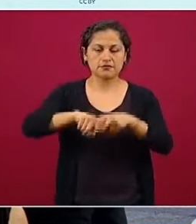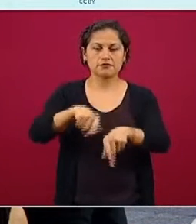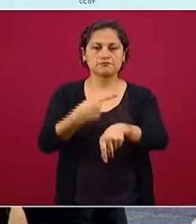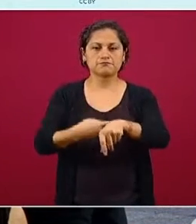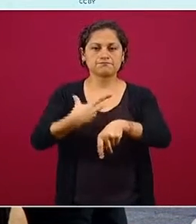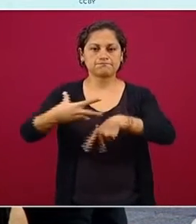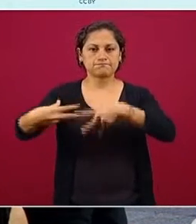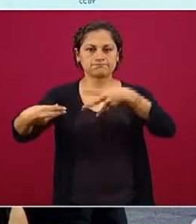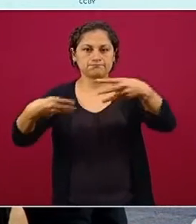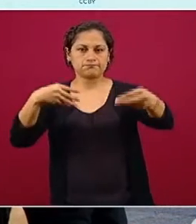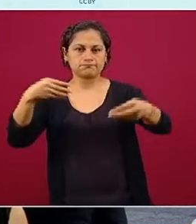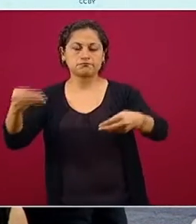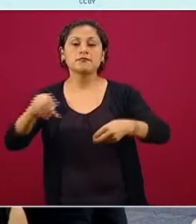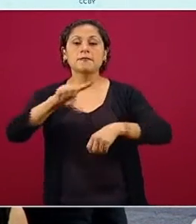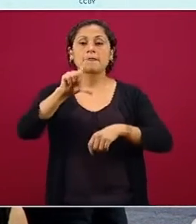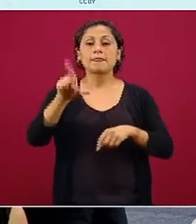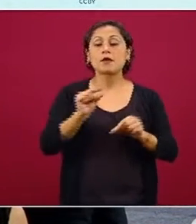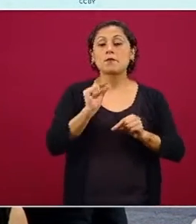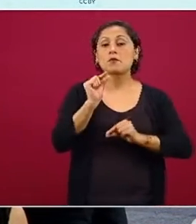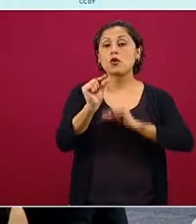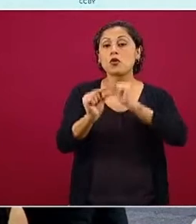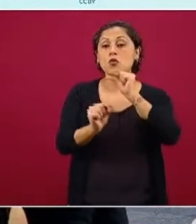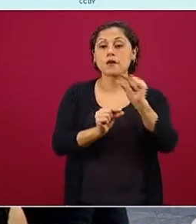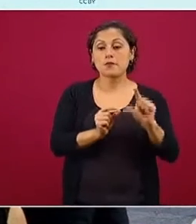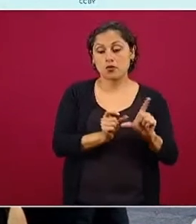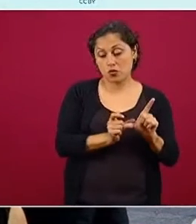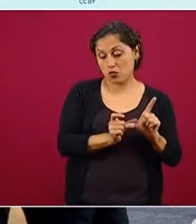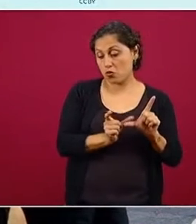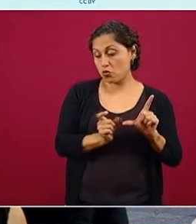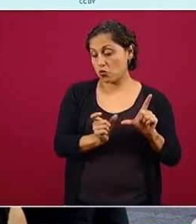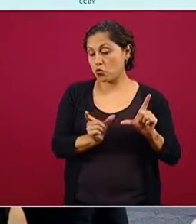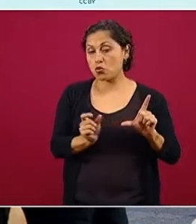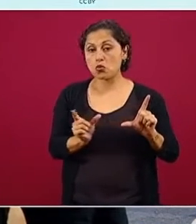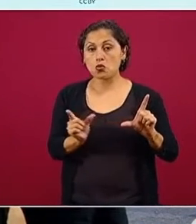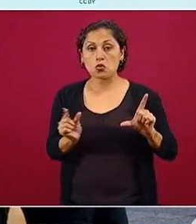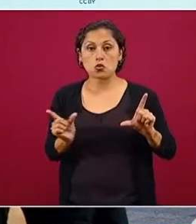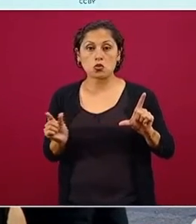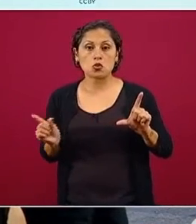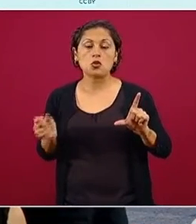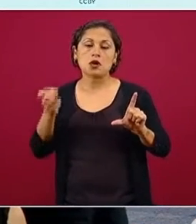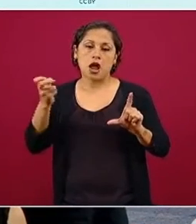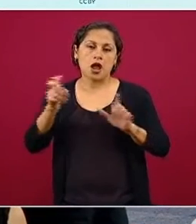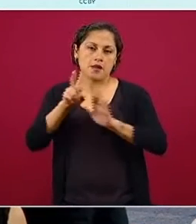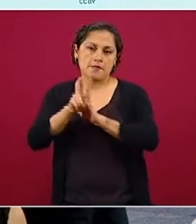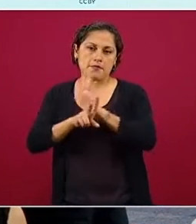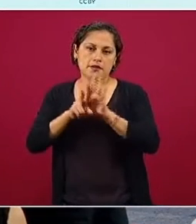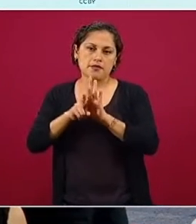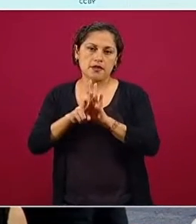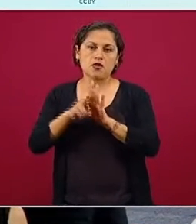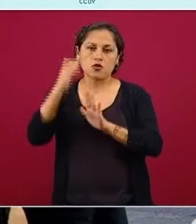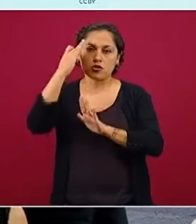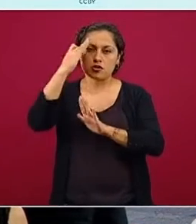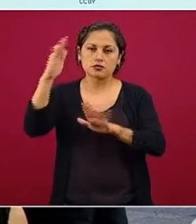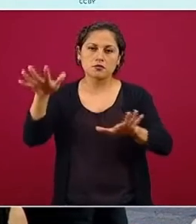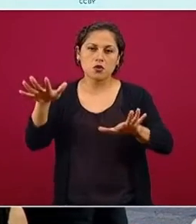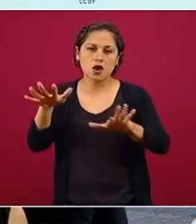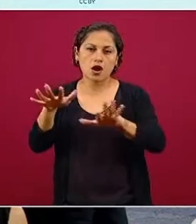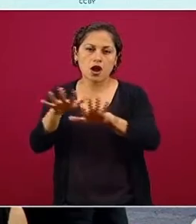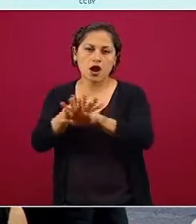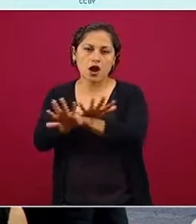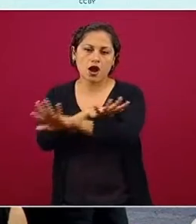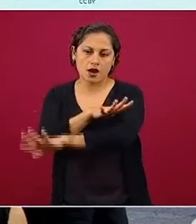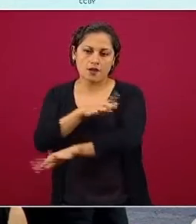desplazando esta barra, es la manera en que este portal permite ver el cambio en el tiempo. Verán que esta barra azul